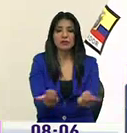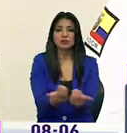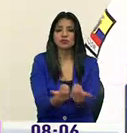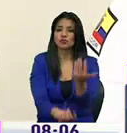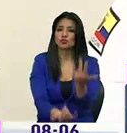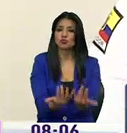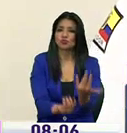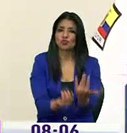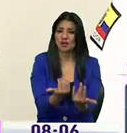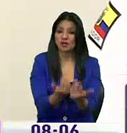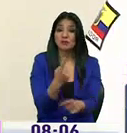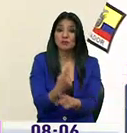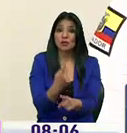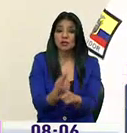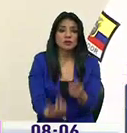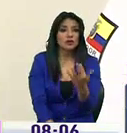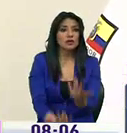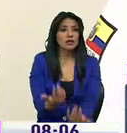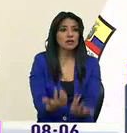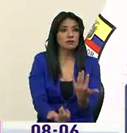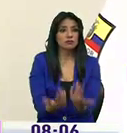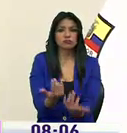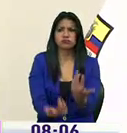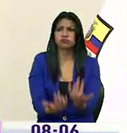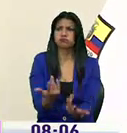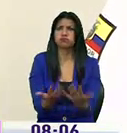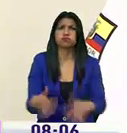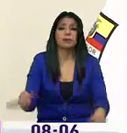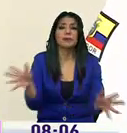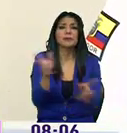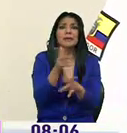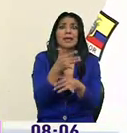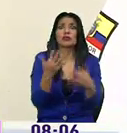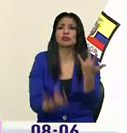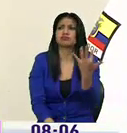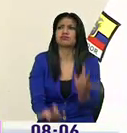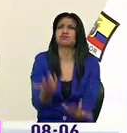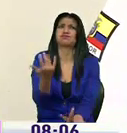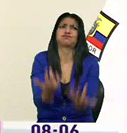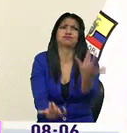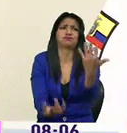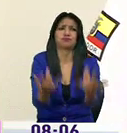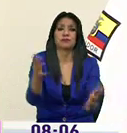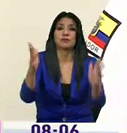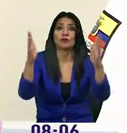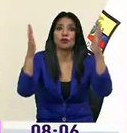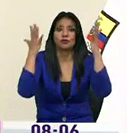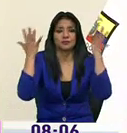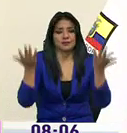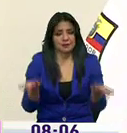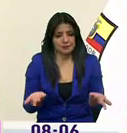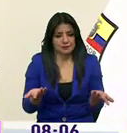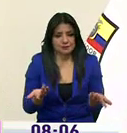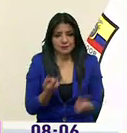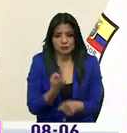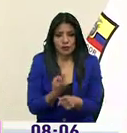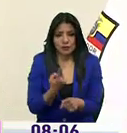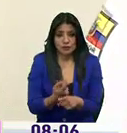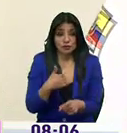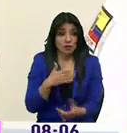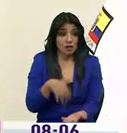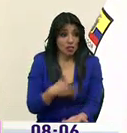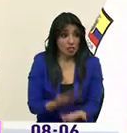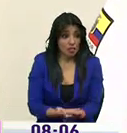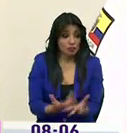que estas pavesas calientes viajaran y contaminaran la parte baja del bosque. Cuando se quiso intervenir, prácticamente ya fue